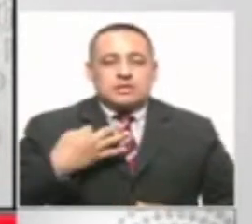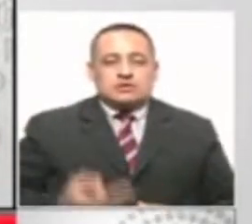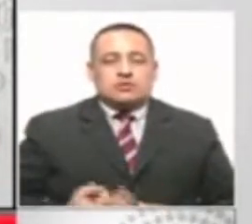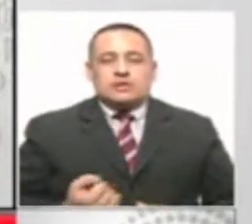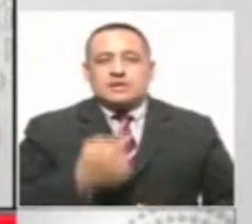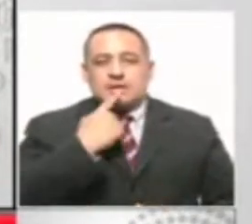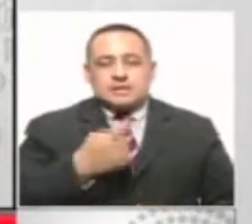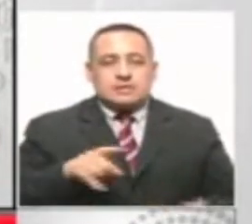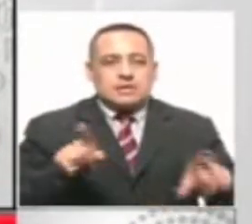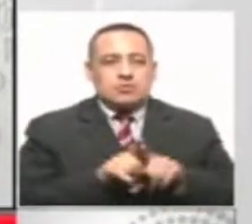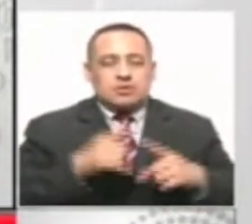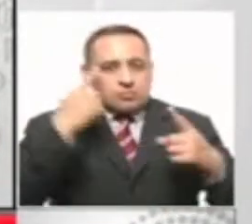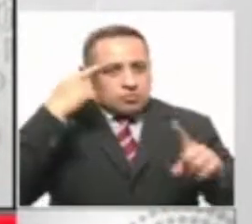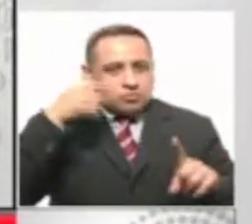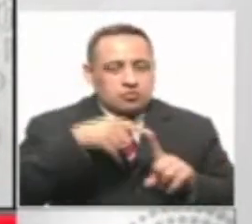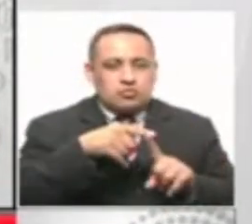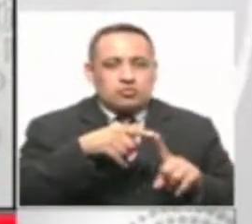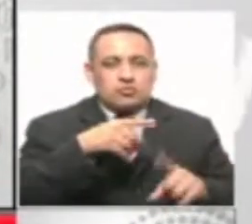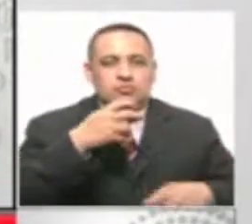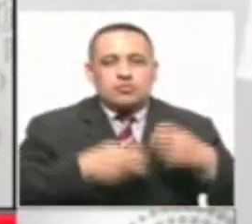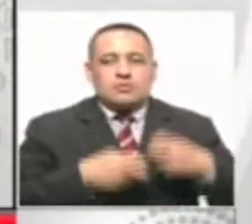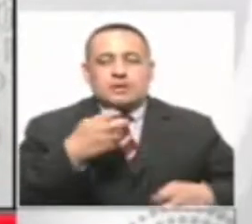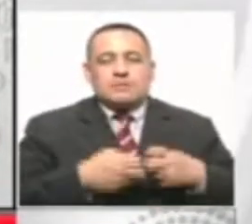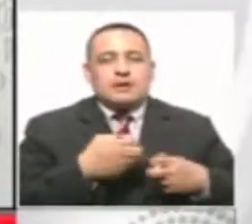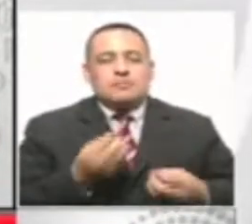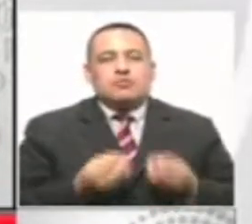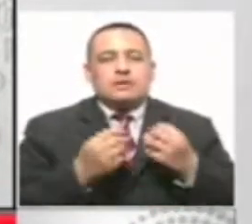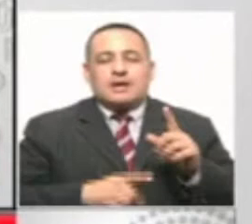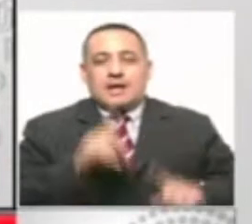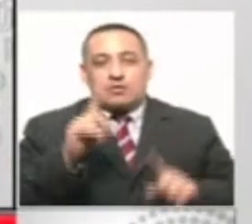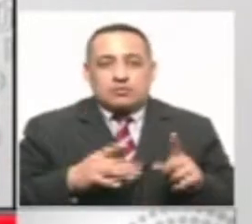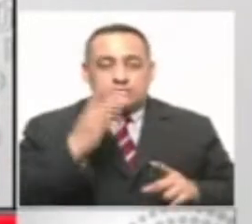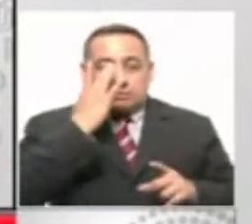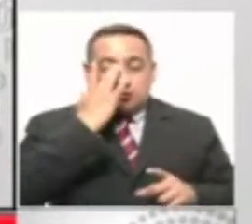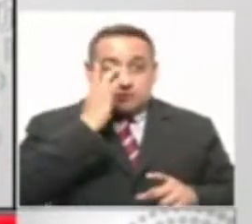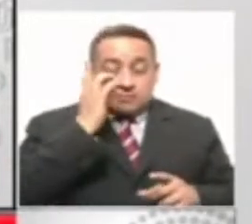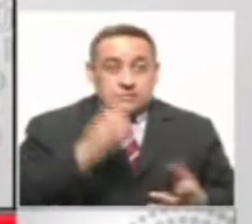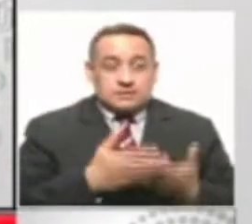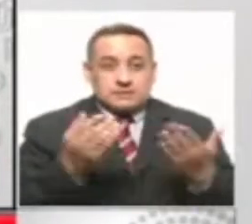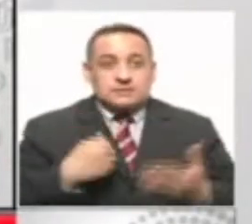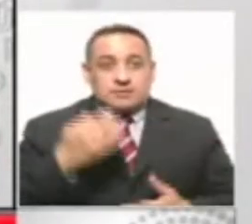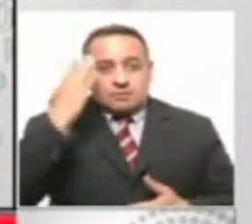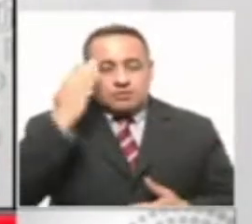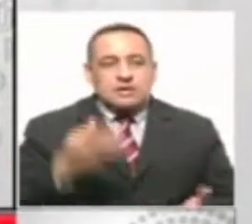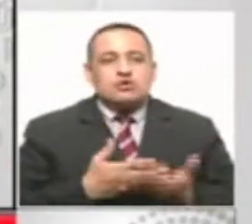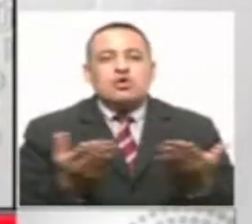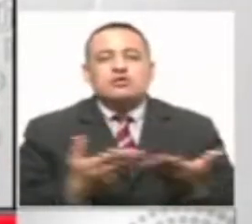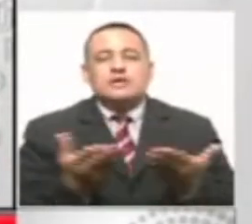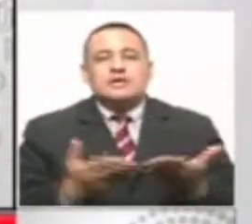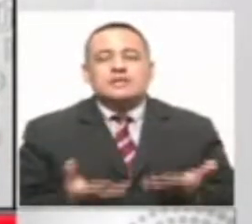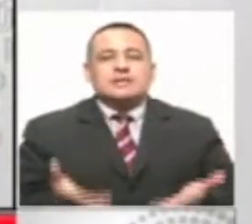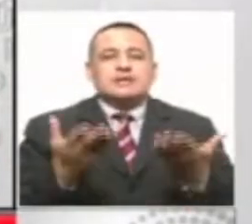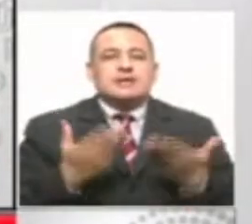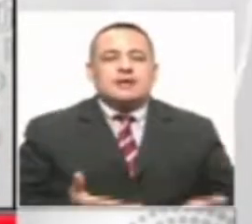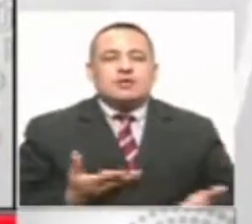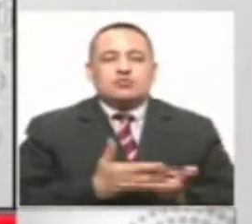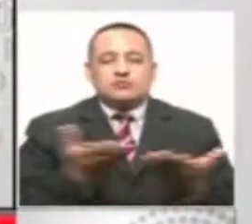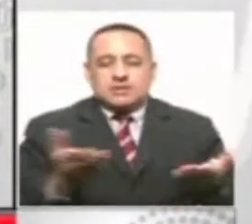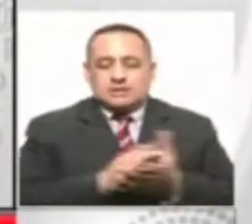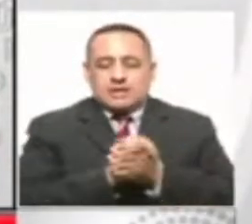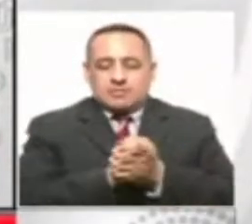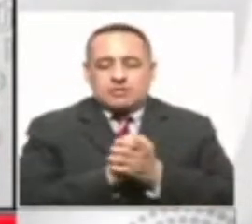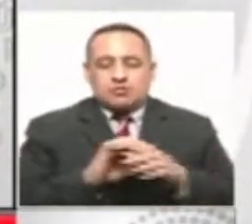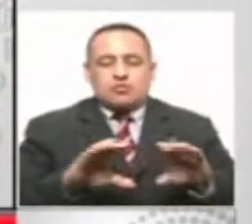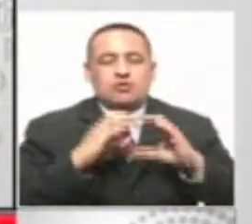es una consigna. Y cada uno de nosotros sabemos de dónde viene. Colegas